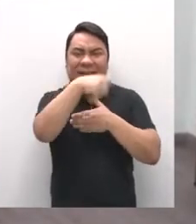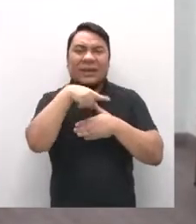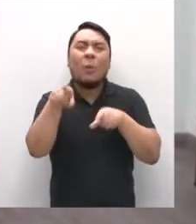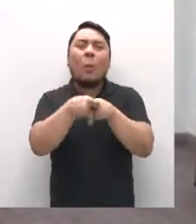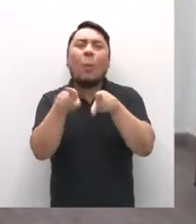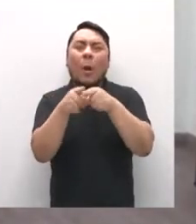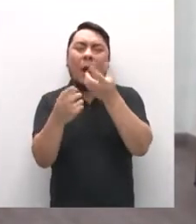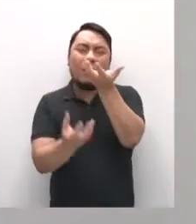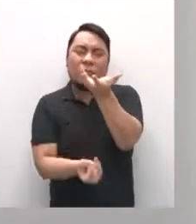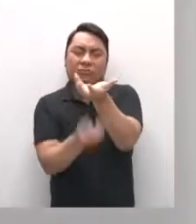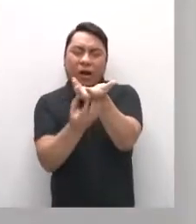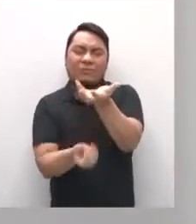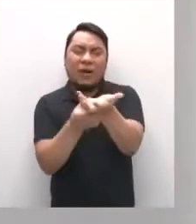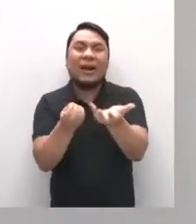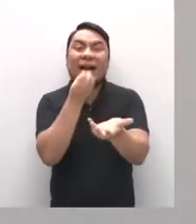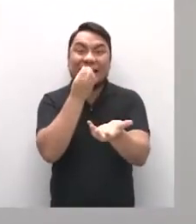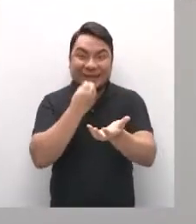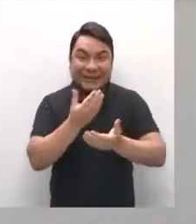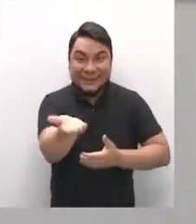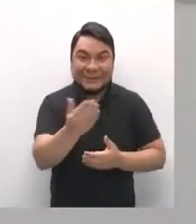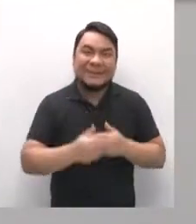ver.